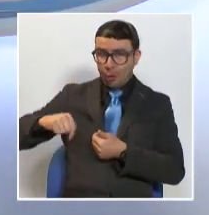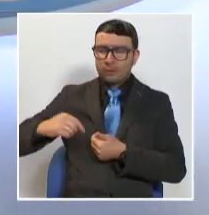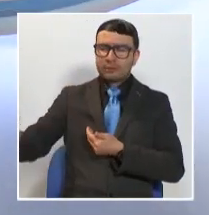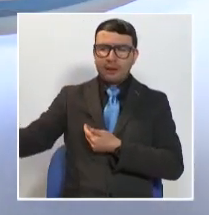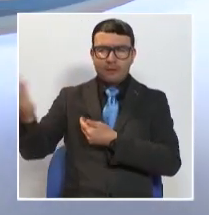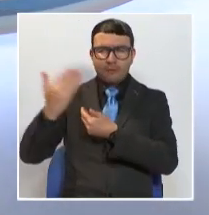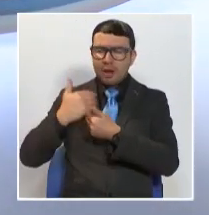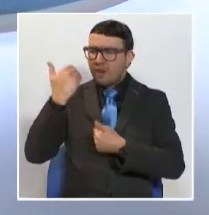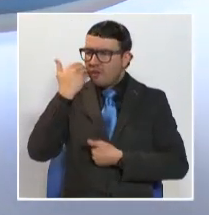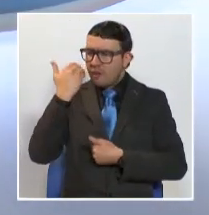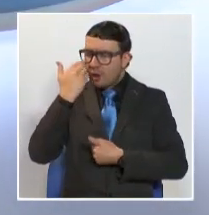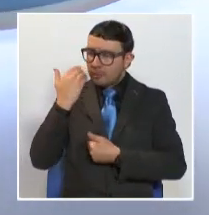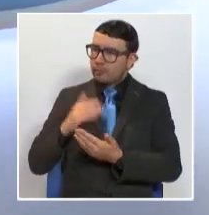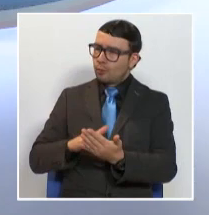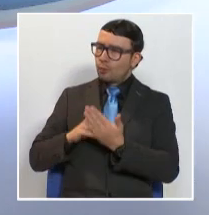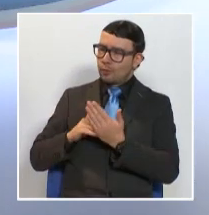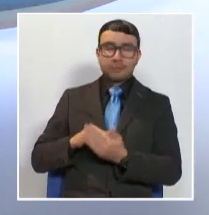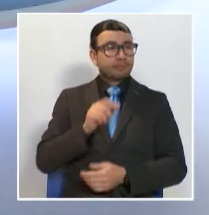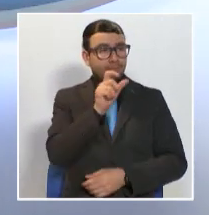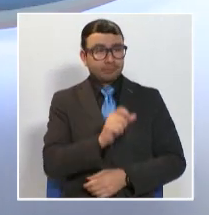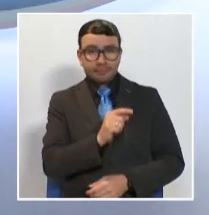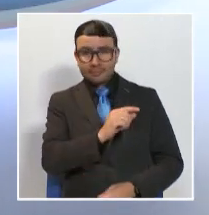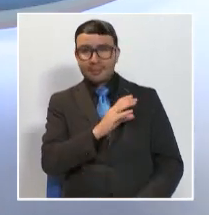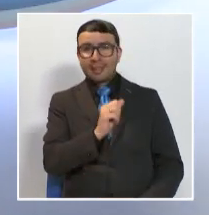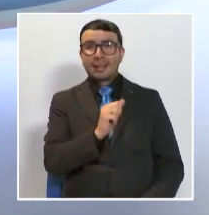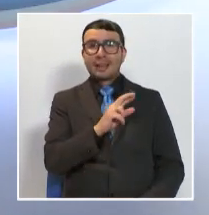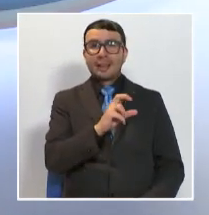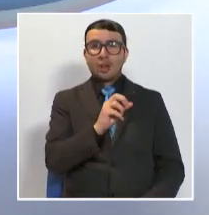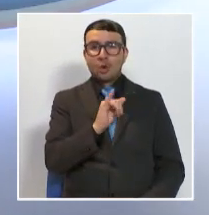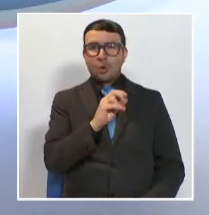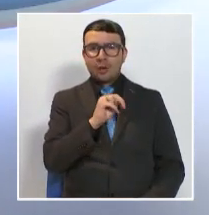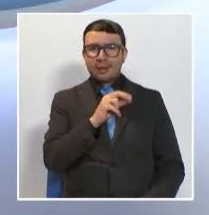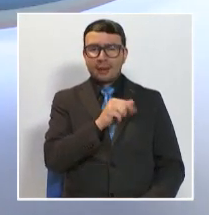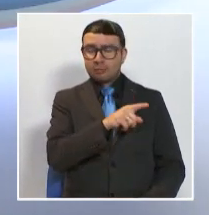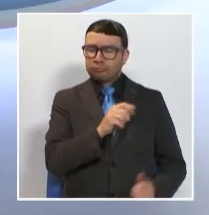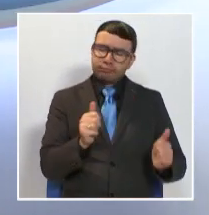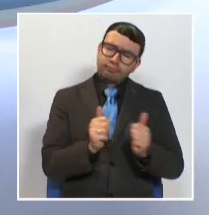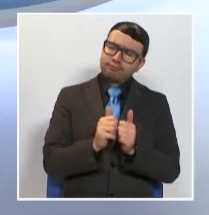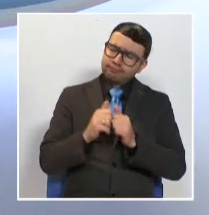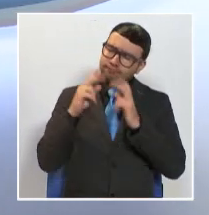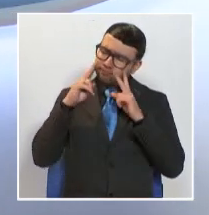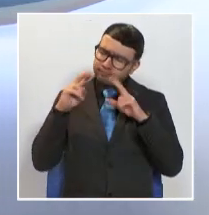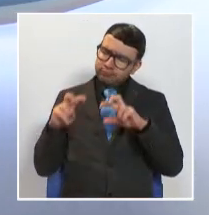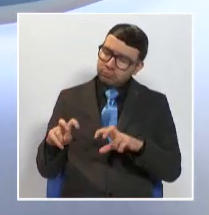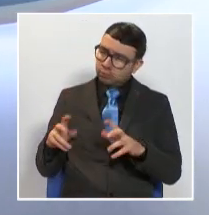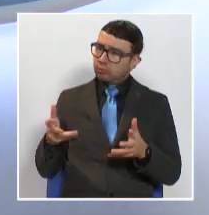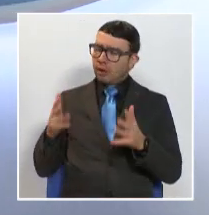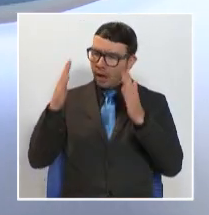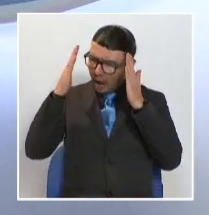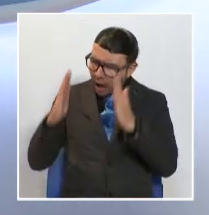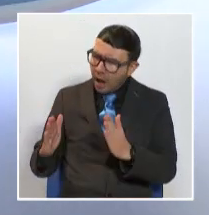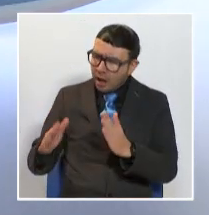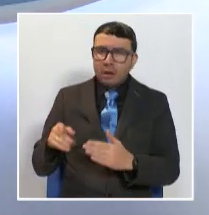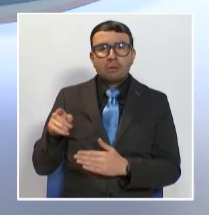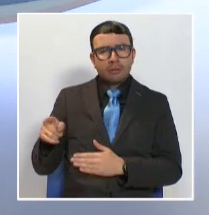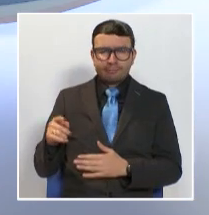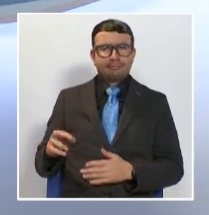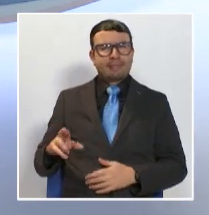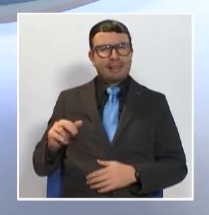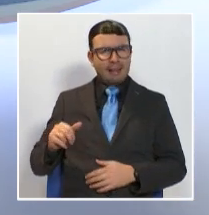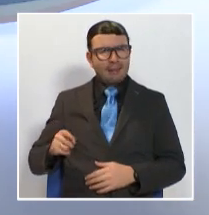padre y Carolina, mi prima, que les llamó supremamente la atención porque es un caso un poco